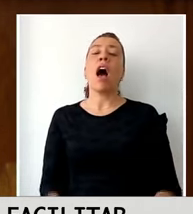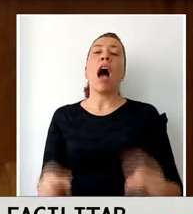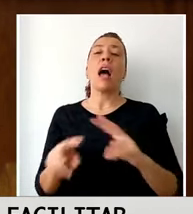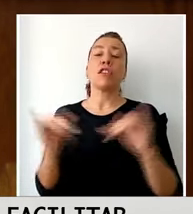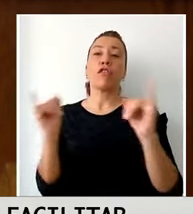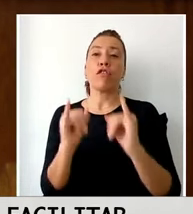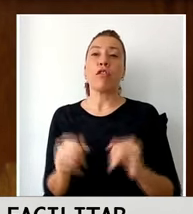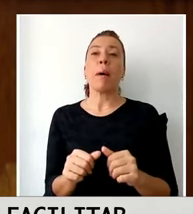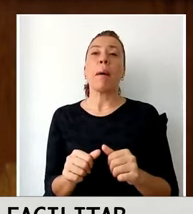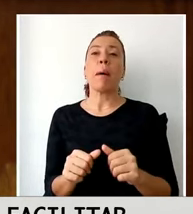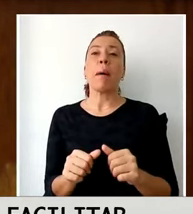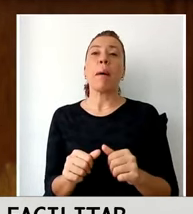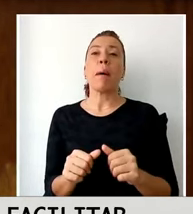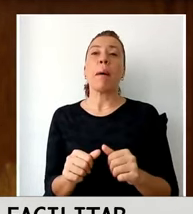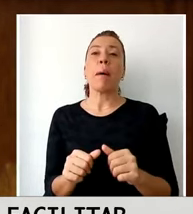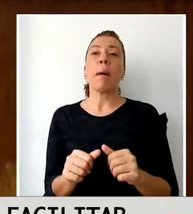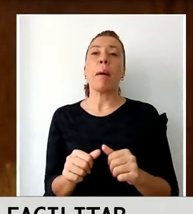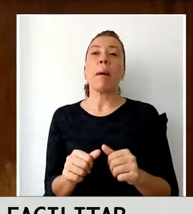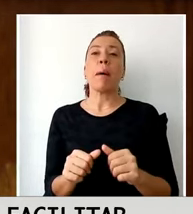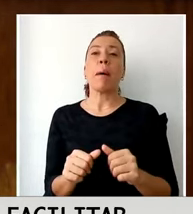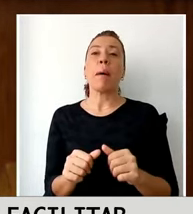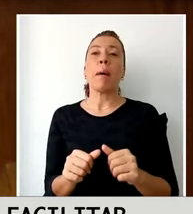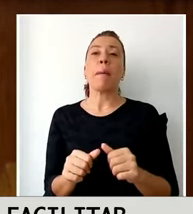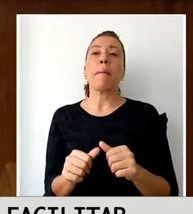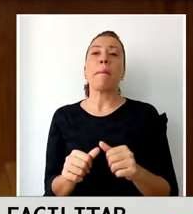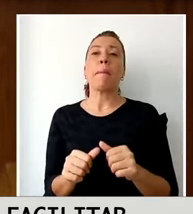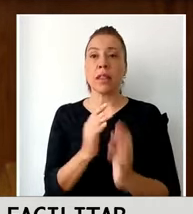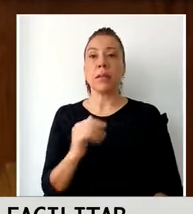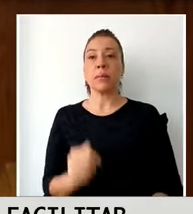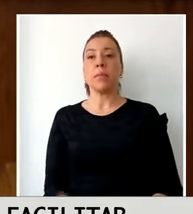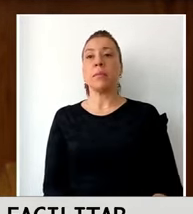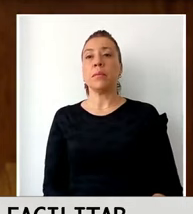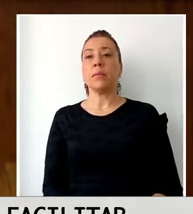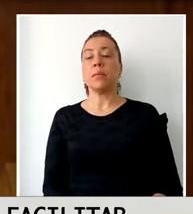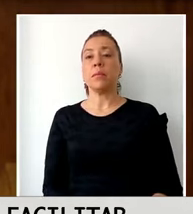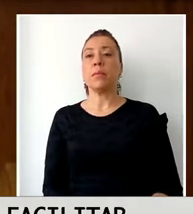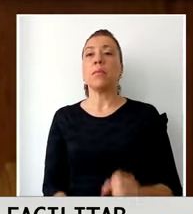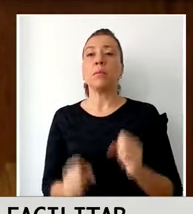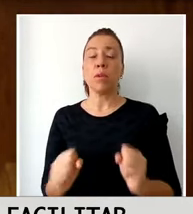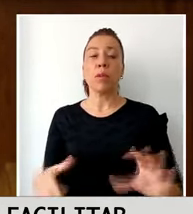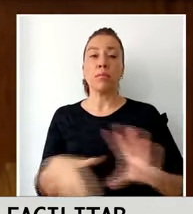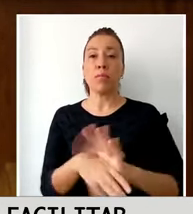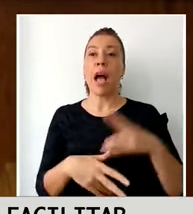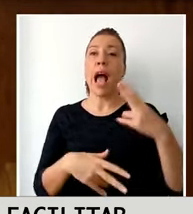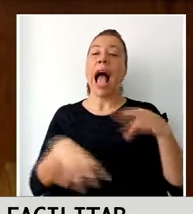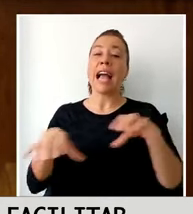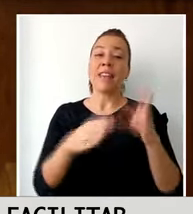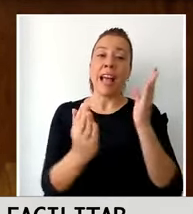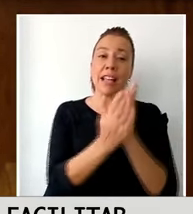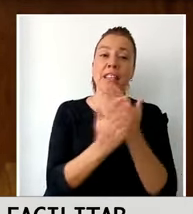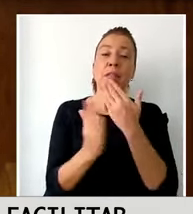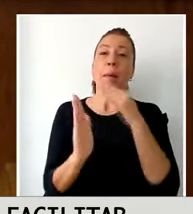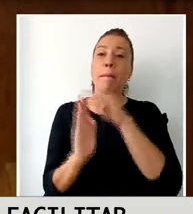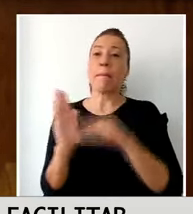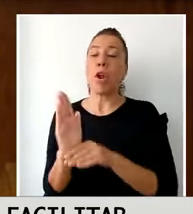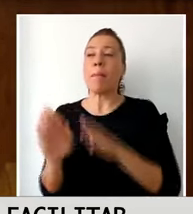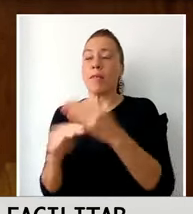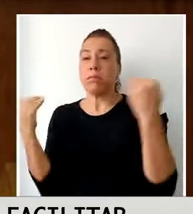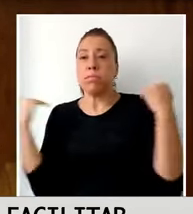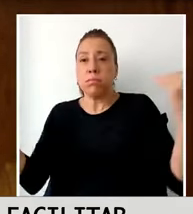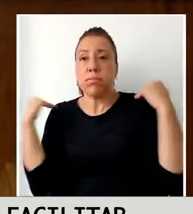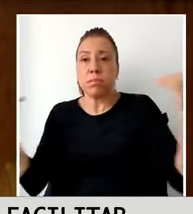a sus estudiantes designados como seleccionados a ser compatibles sus actividades académicas con los programas de entrenamiento y